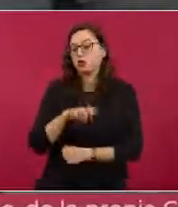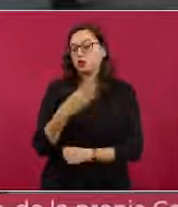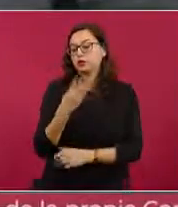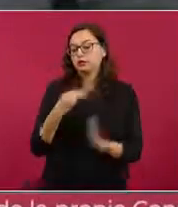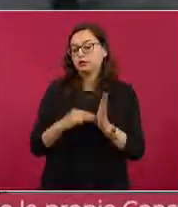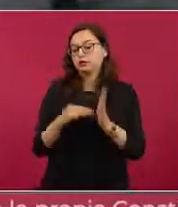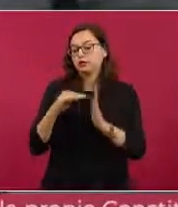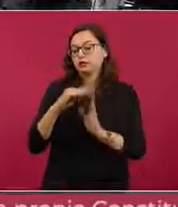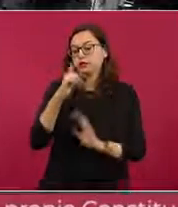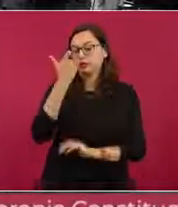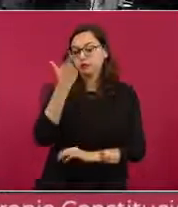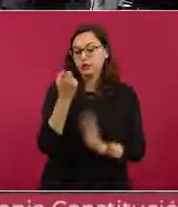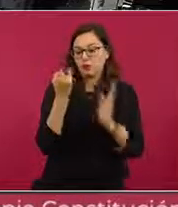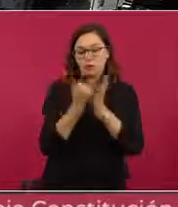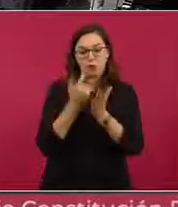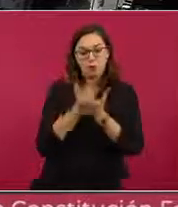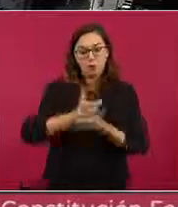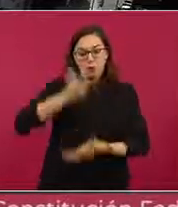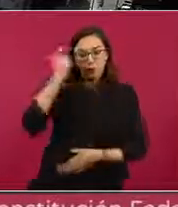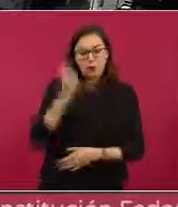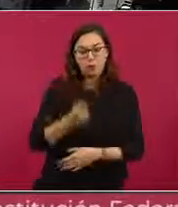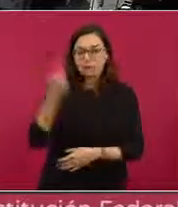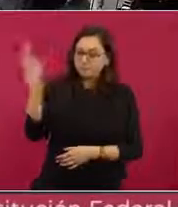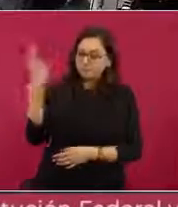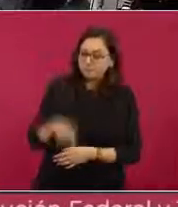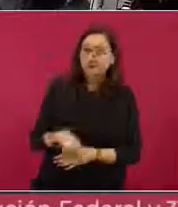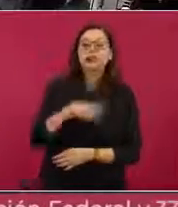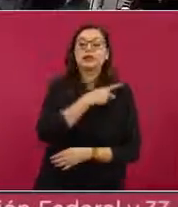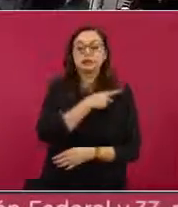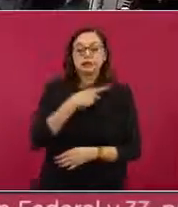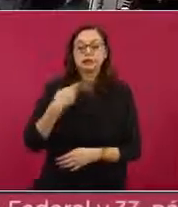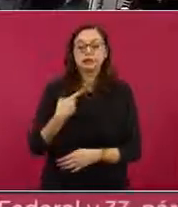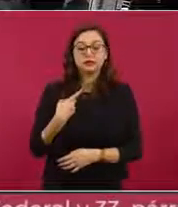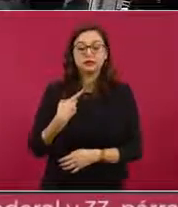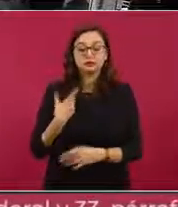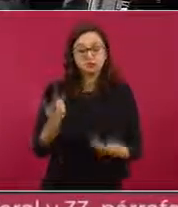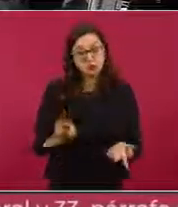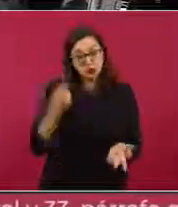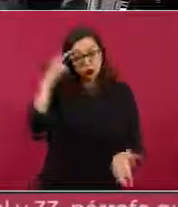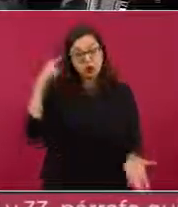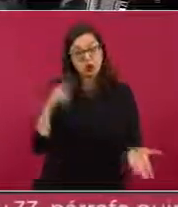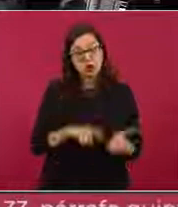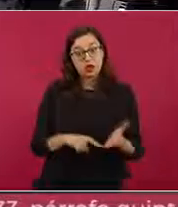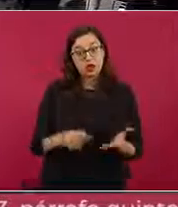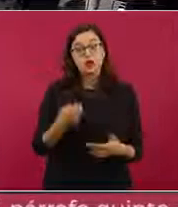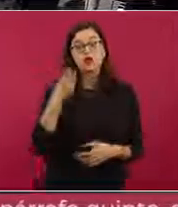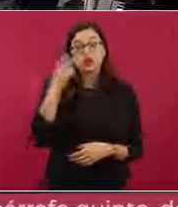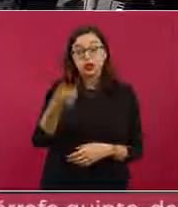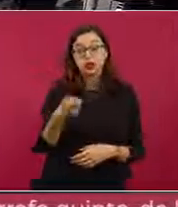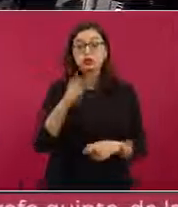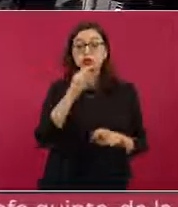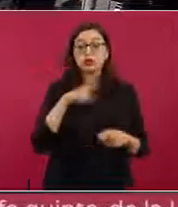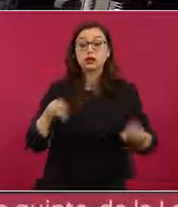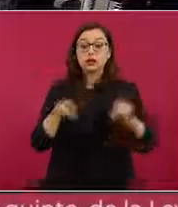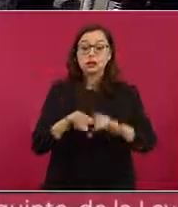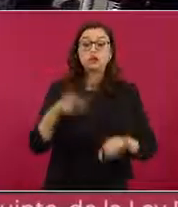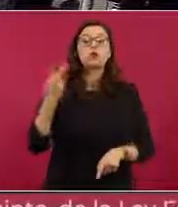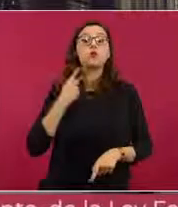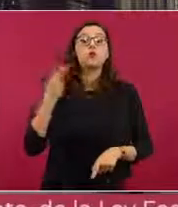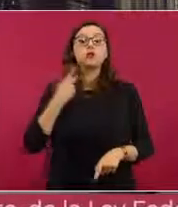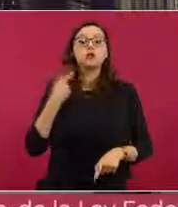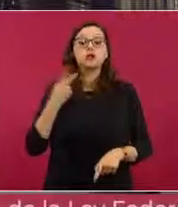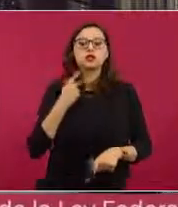de pesos, ya está sentenciado. También sería importante, presidente, que a ese nivel de políticos